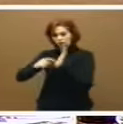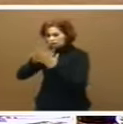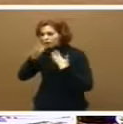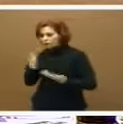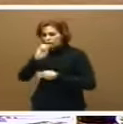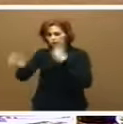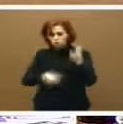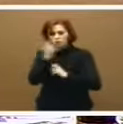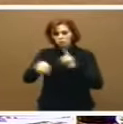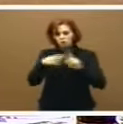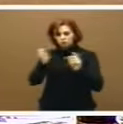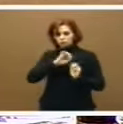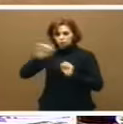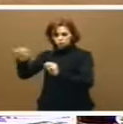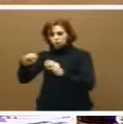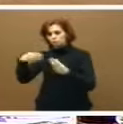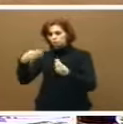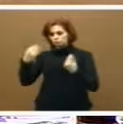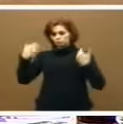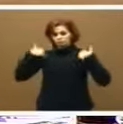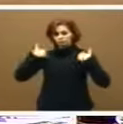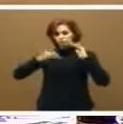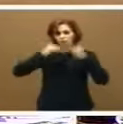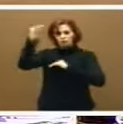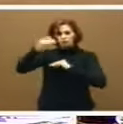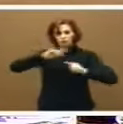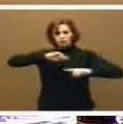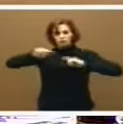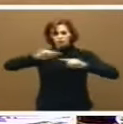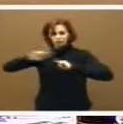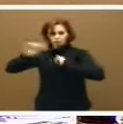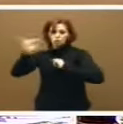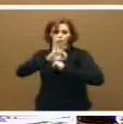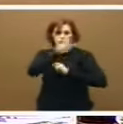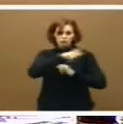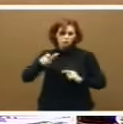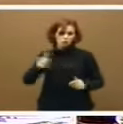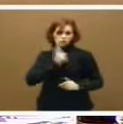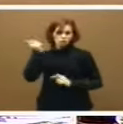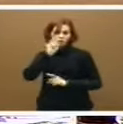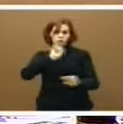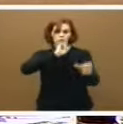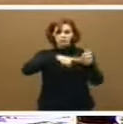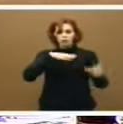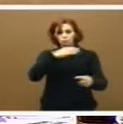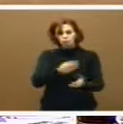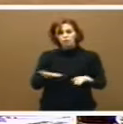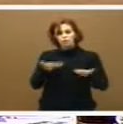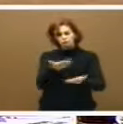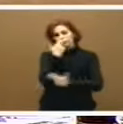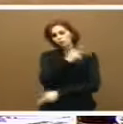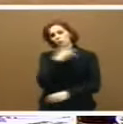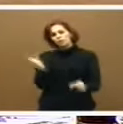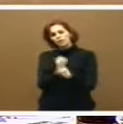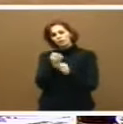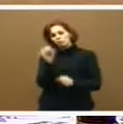impedir que los miembros del Consejo de Gobierno, altos cargos, personal directivo y personal eventual puedan participar en las ofertas públicas de empleo